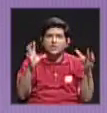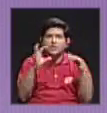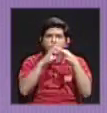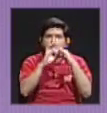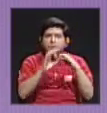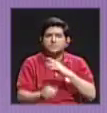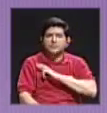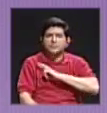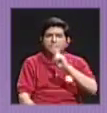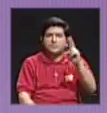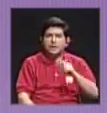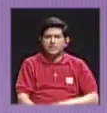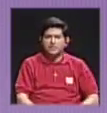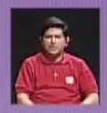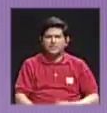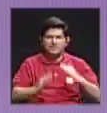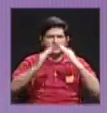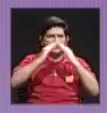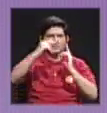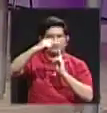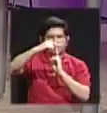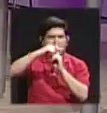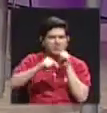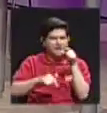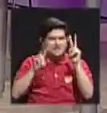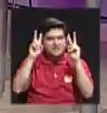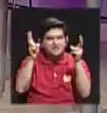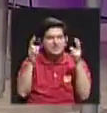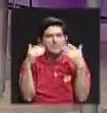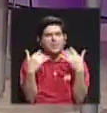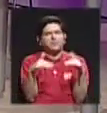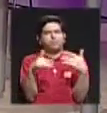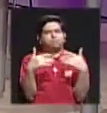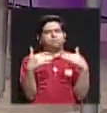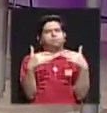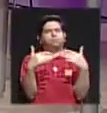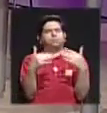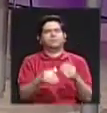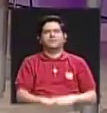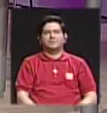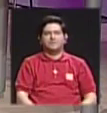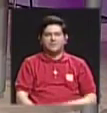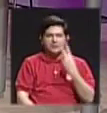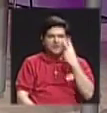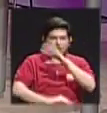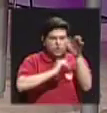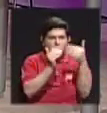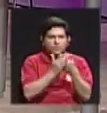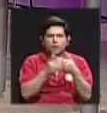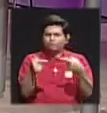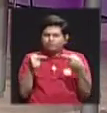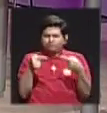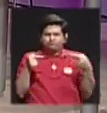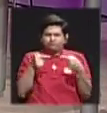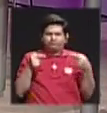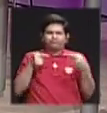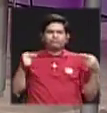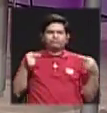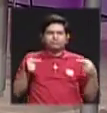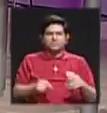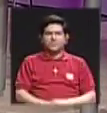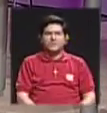religiosa. Y para la Iglesia ese es un tema muy importante. Por ejemplo, bueno, veamos toda la oposición